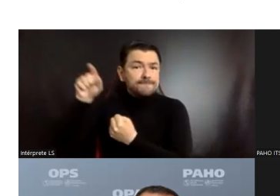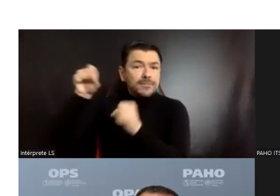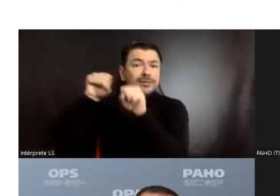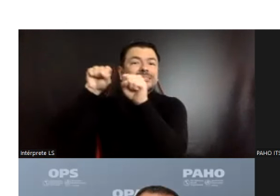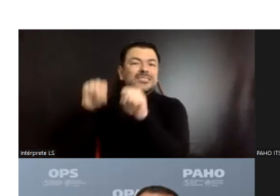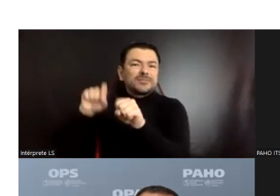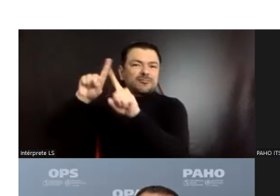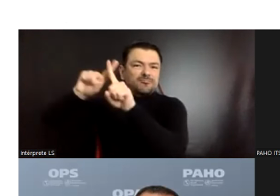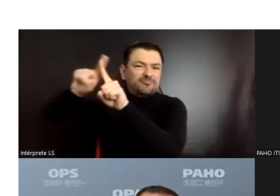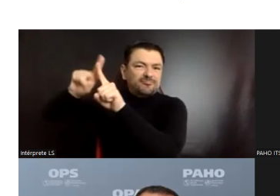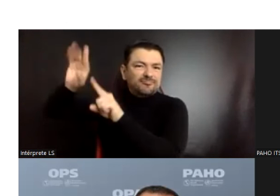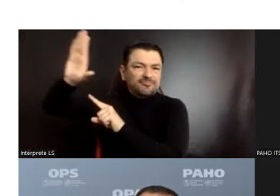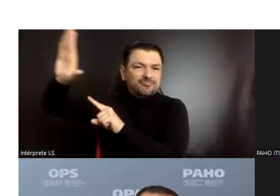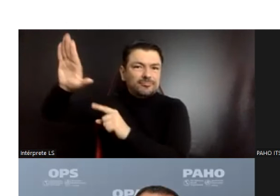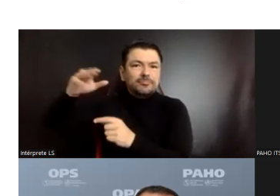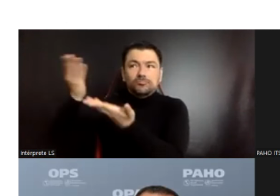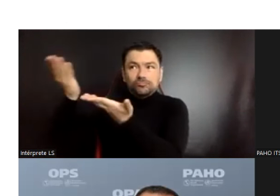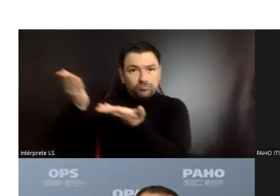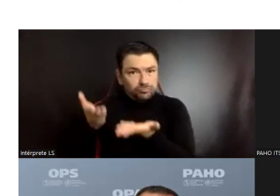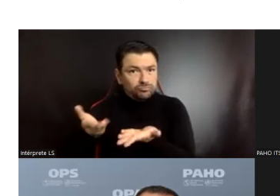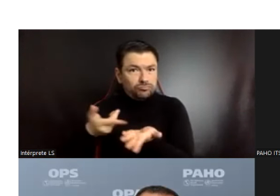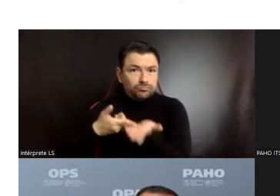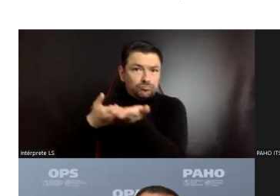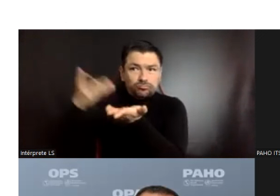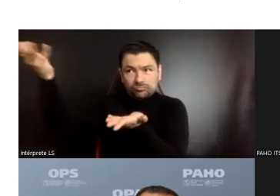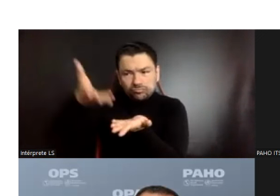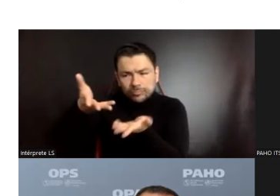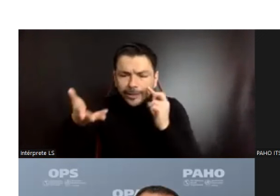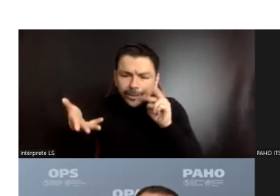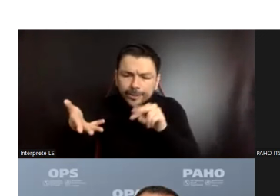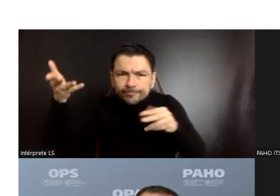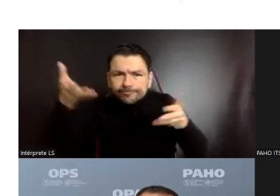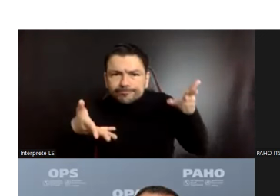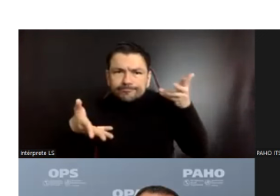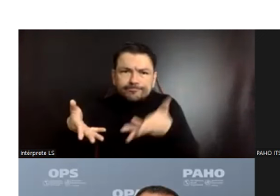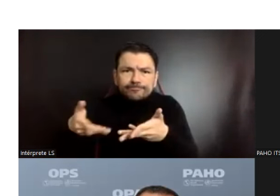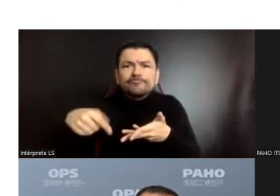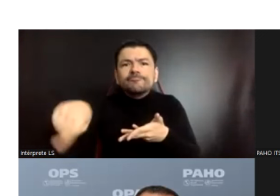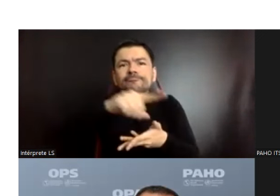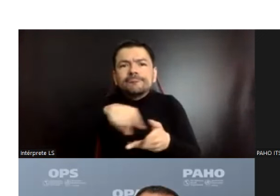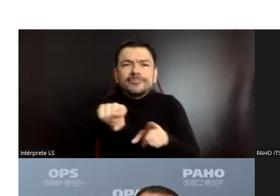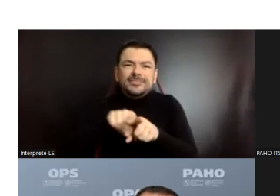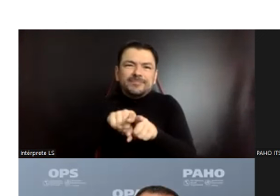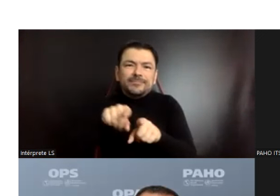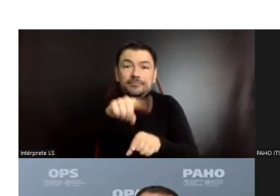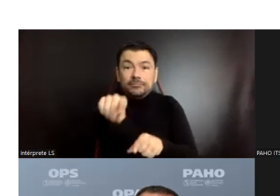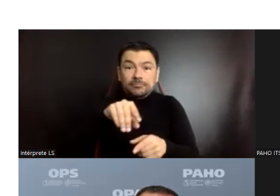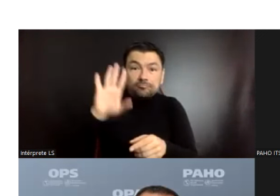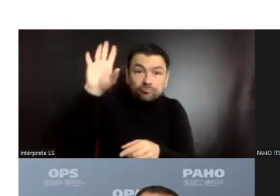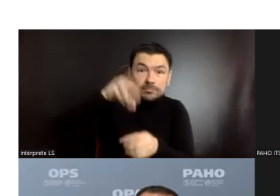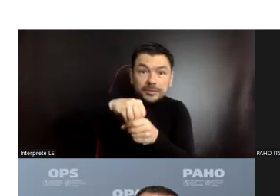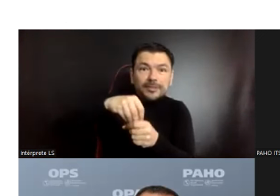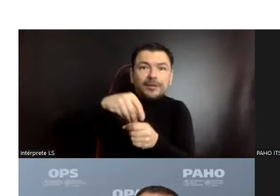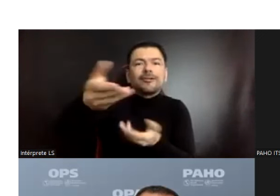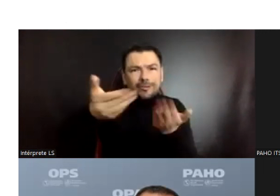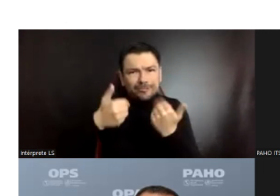que bienvenidos para aportar. Y ustedes como participantes tendrán la oportunidad de hacer preguntas en la sesión de